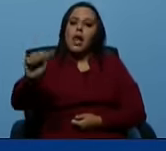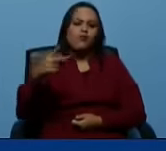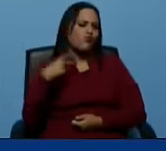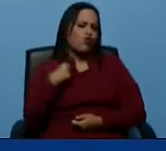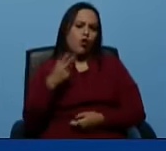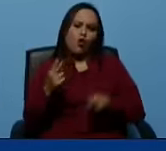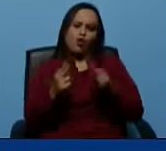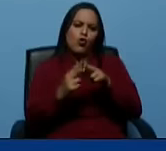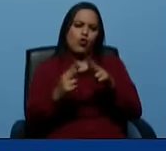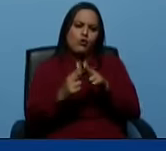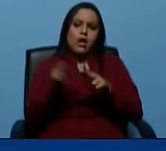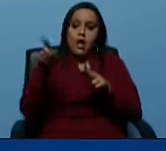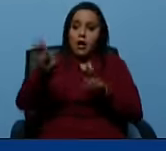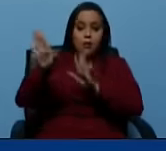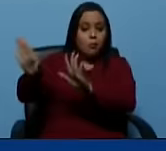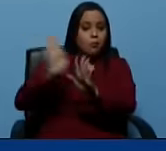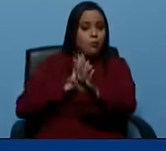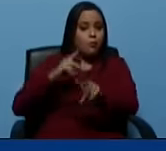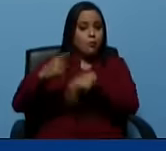están en un proceso electoral allá,